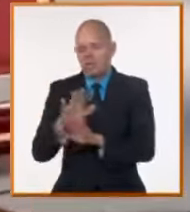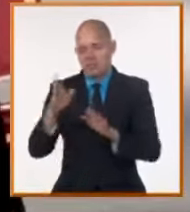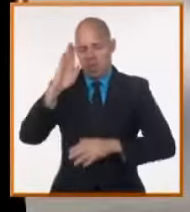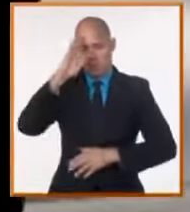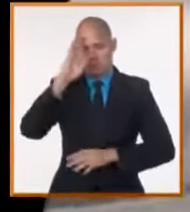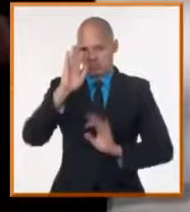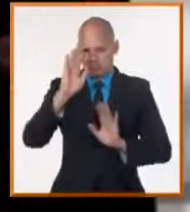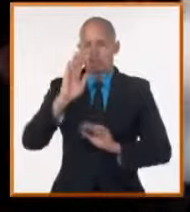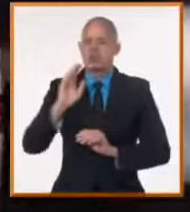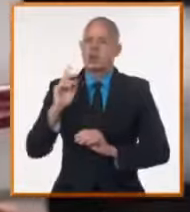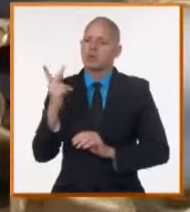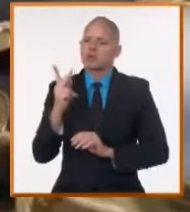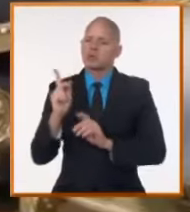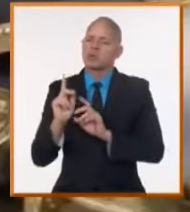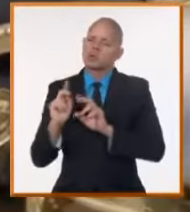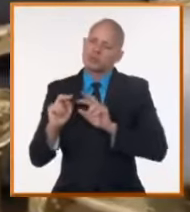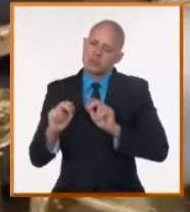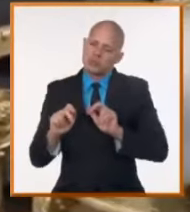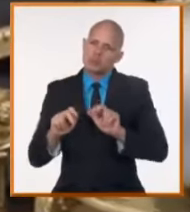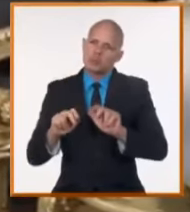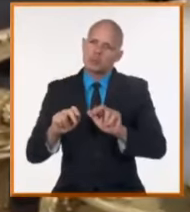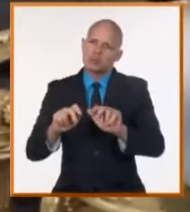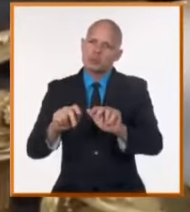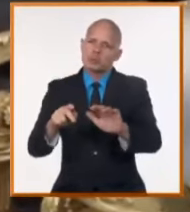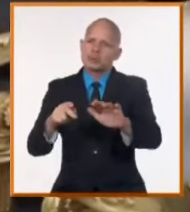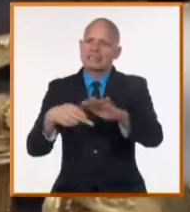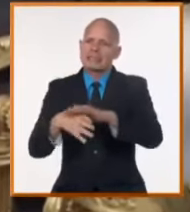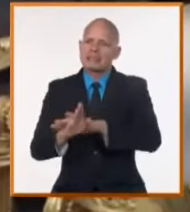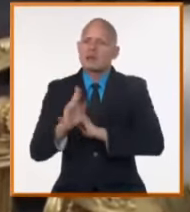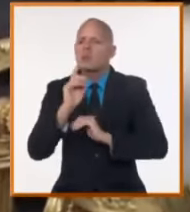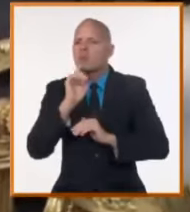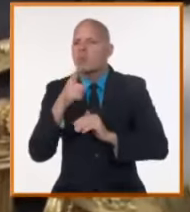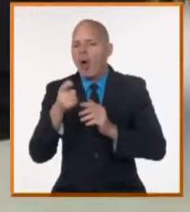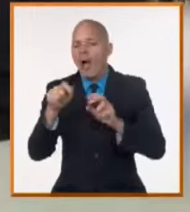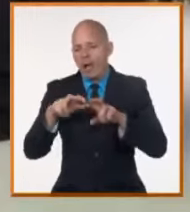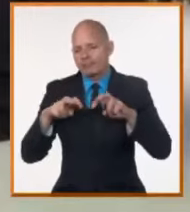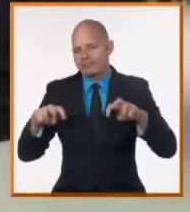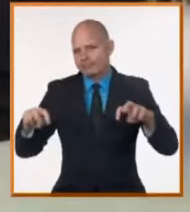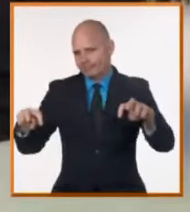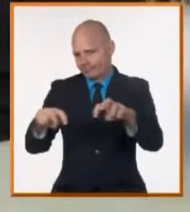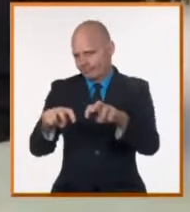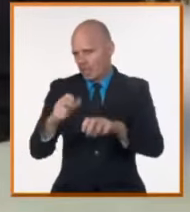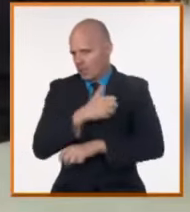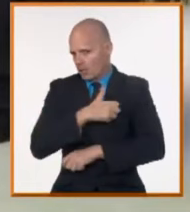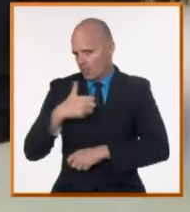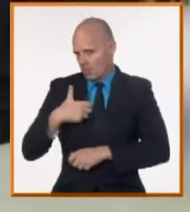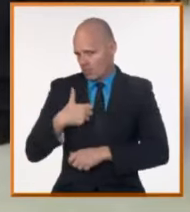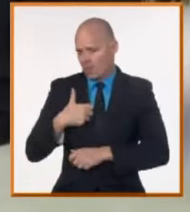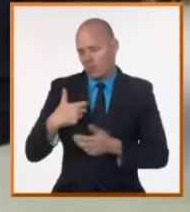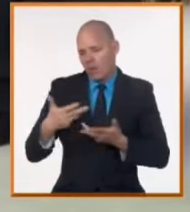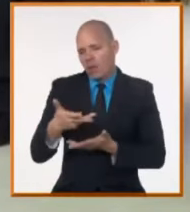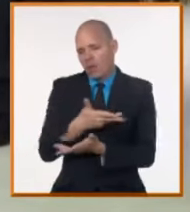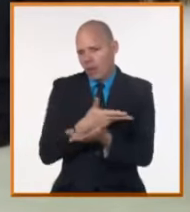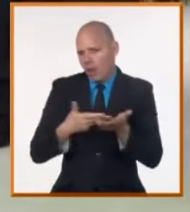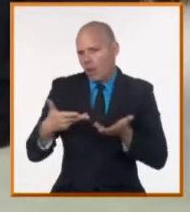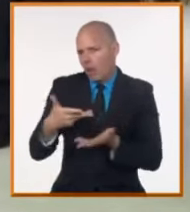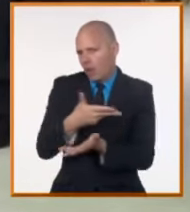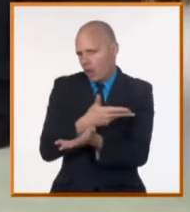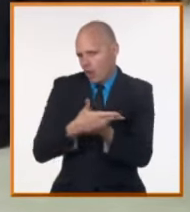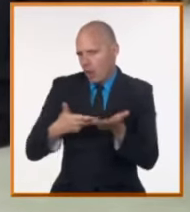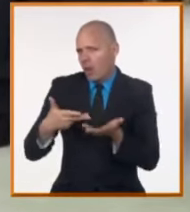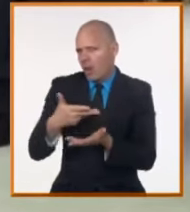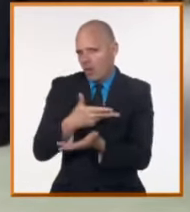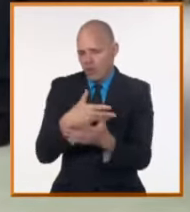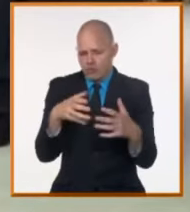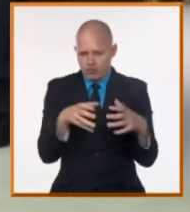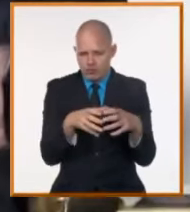Posteriormente ingresaron al edificio, donde sostuvieron un diálogo privado previo a las conversaciones entre las delegaciones oficiales de Cuba e